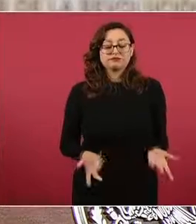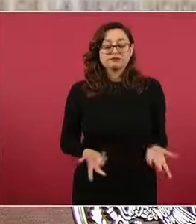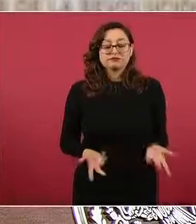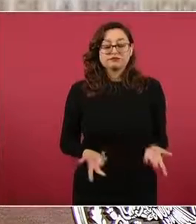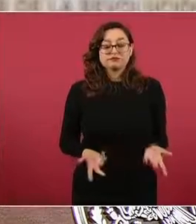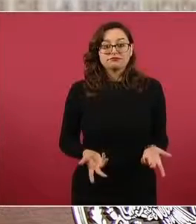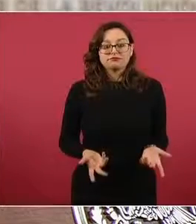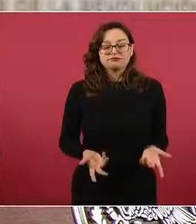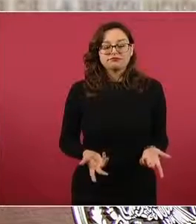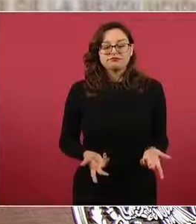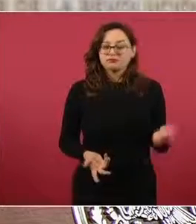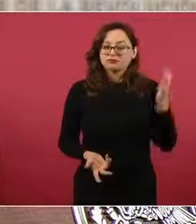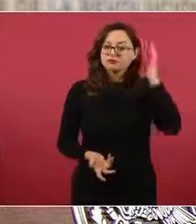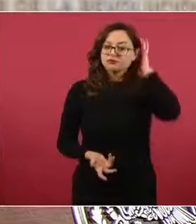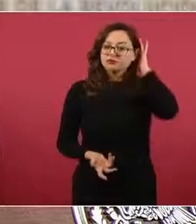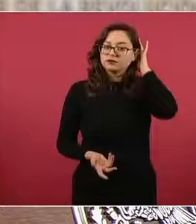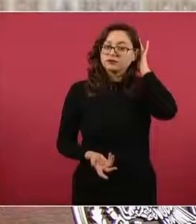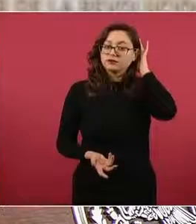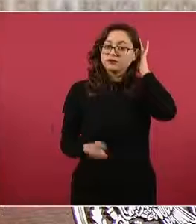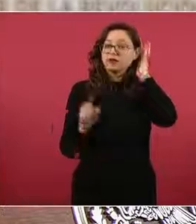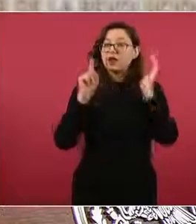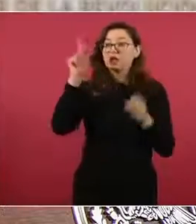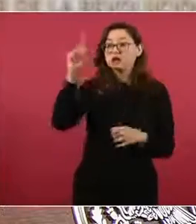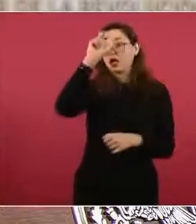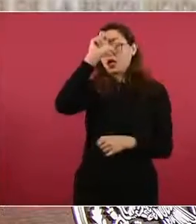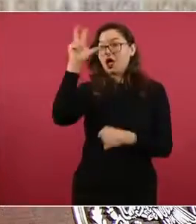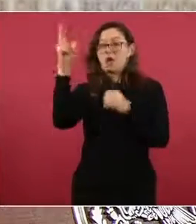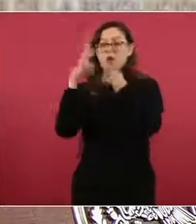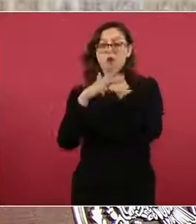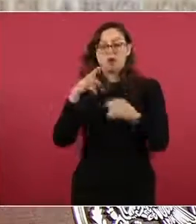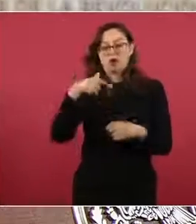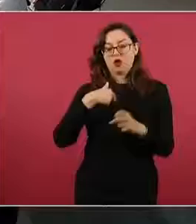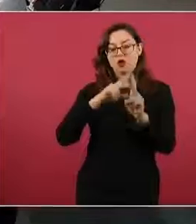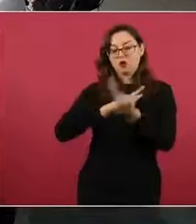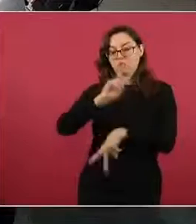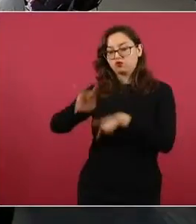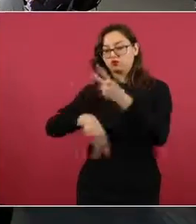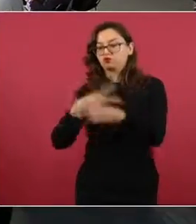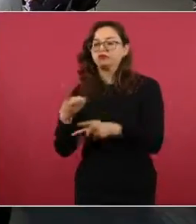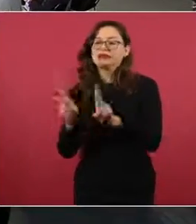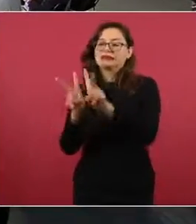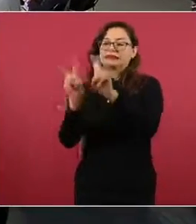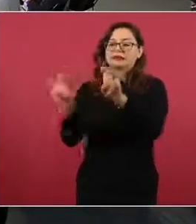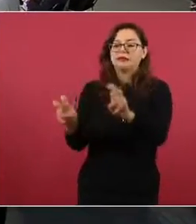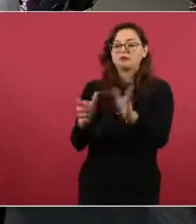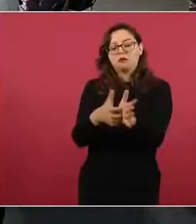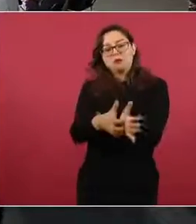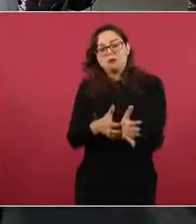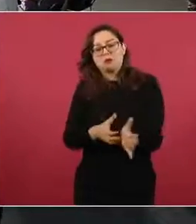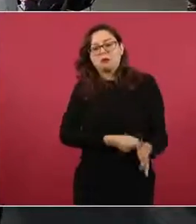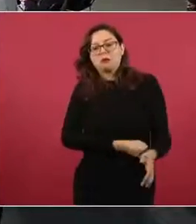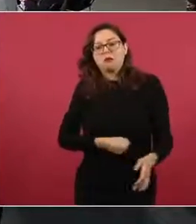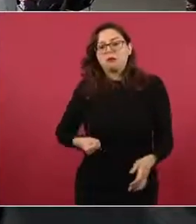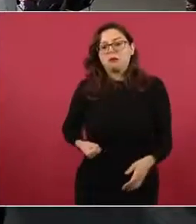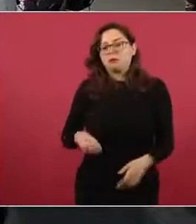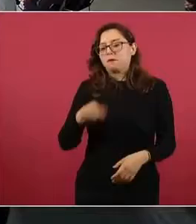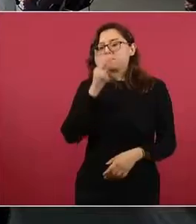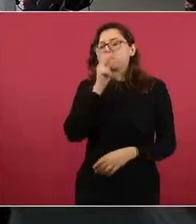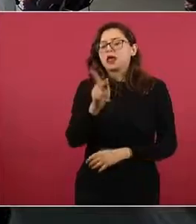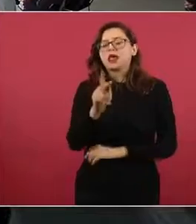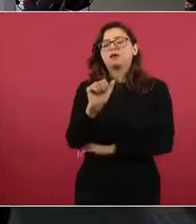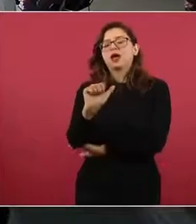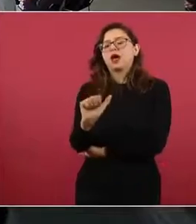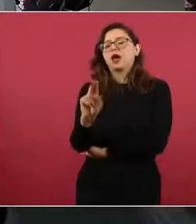a personas de izquierda cuando les hablaba yo de austeridad, porque no querían